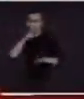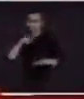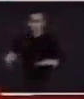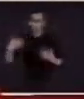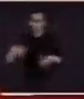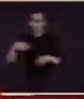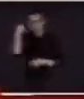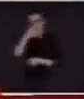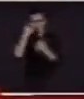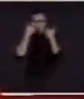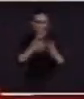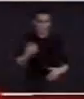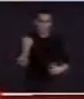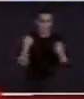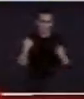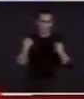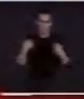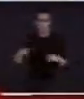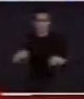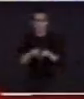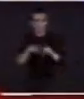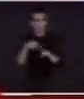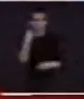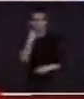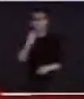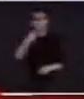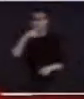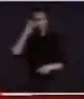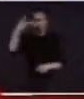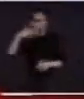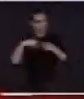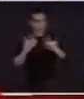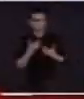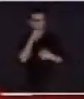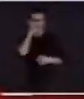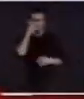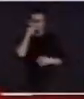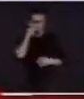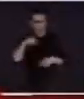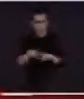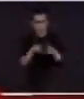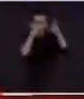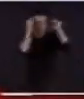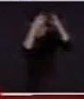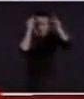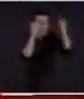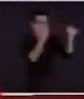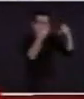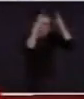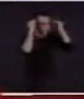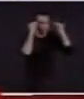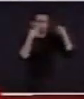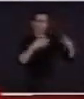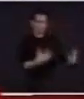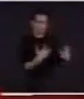trabajito no va a costar. Es peor que la berronca. ¿A qué espera, enfermera? Venga, venga, enfermera, enfermera. Pues espera, no